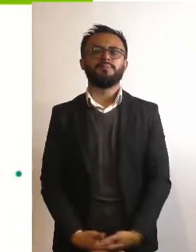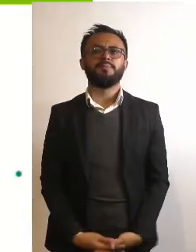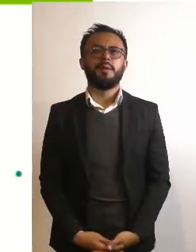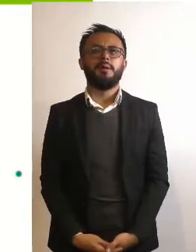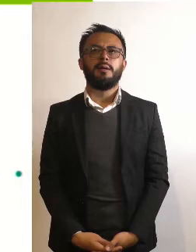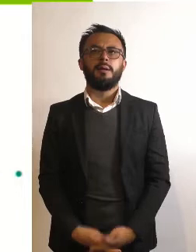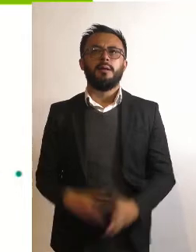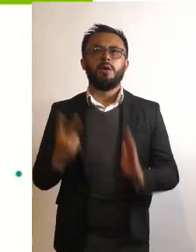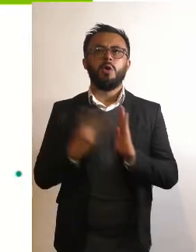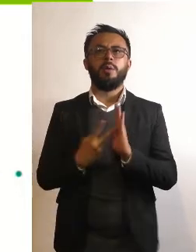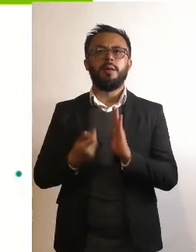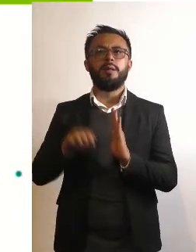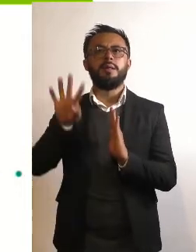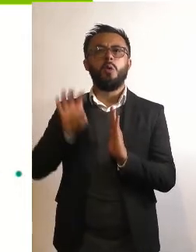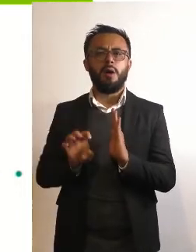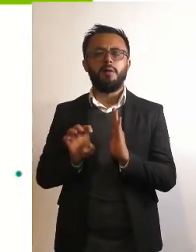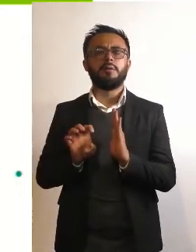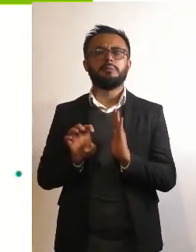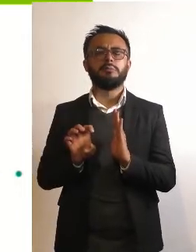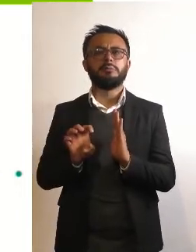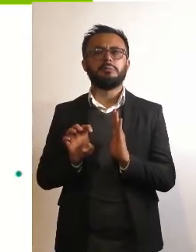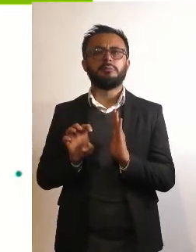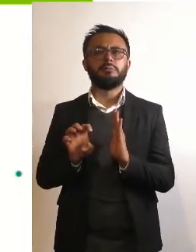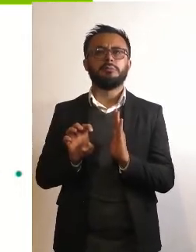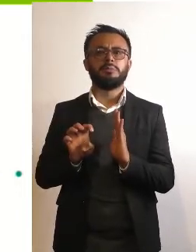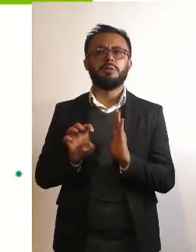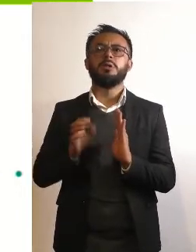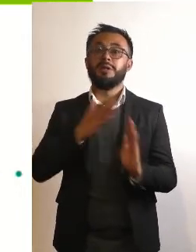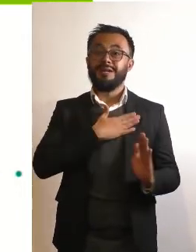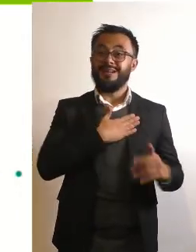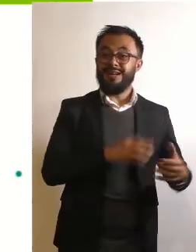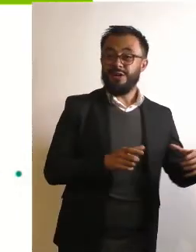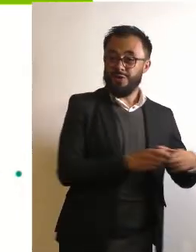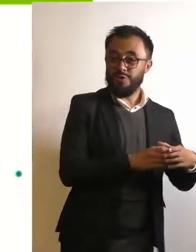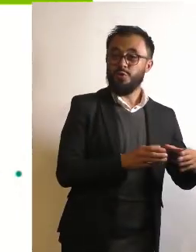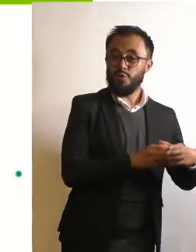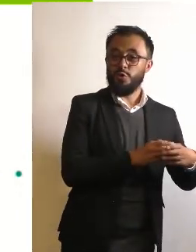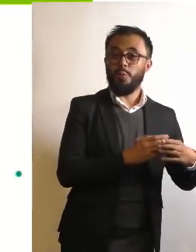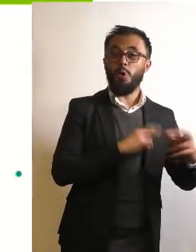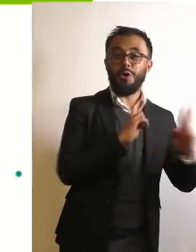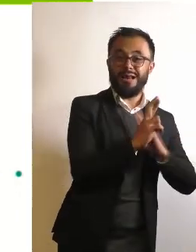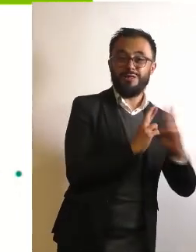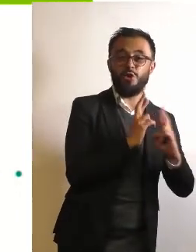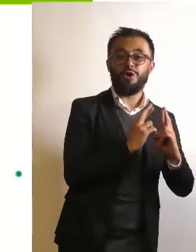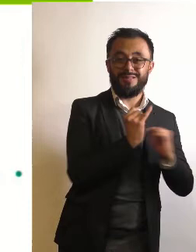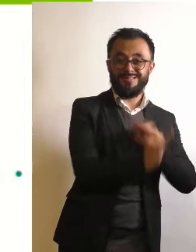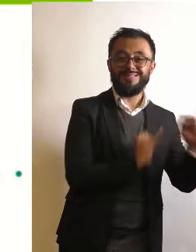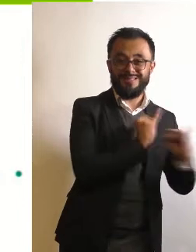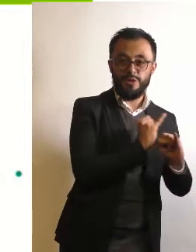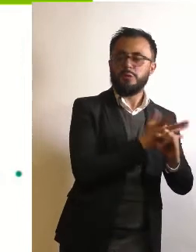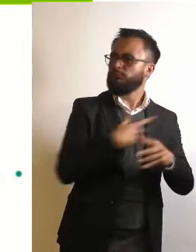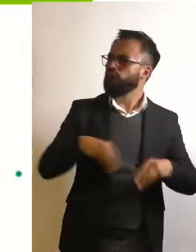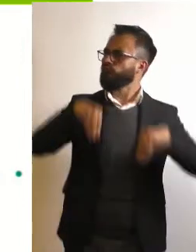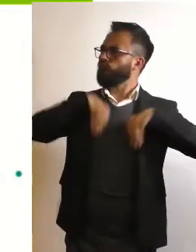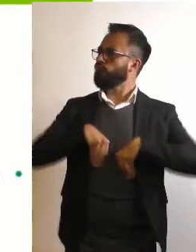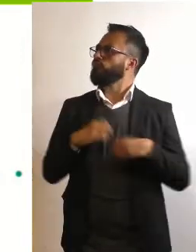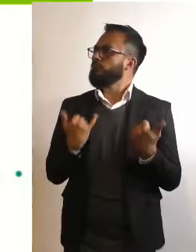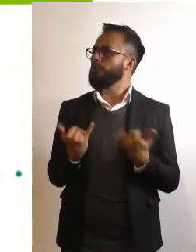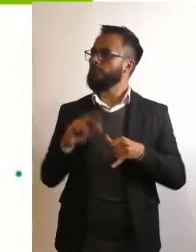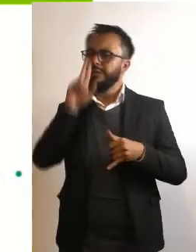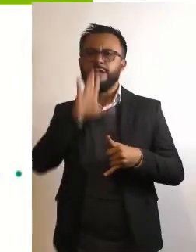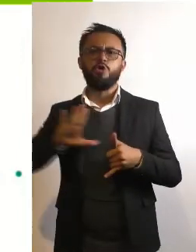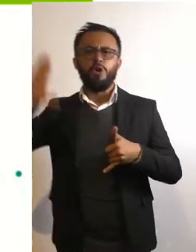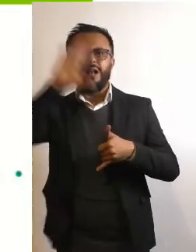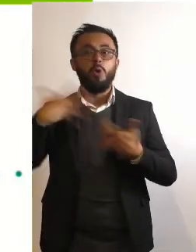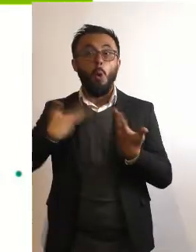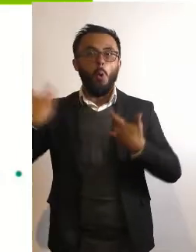esta actividad desde Relaciones Internacionales para apoyar estos 64 convenios nacionales